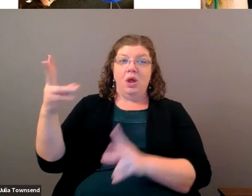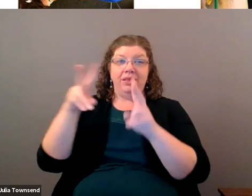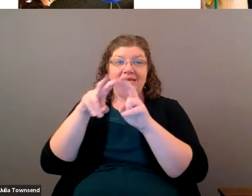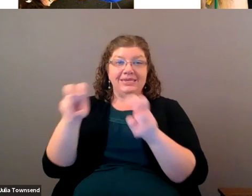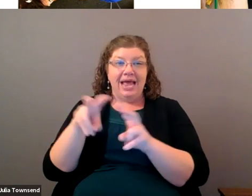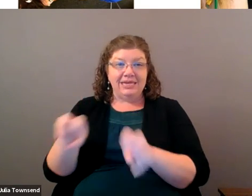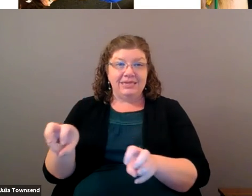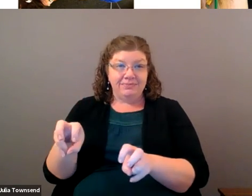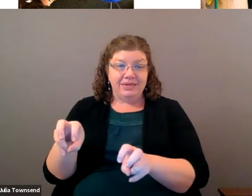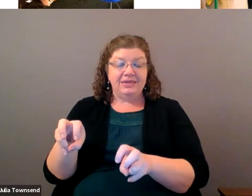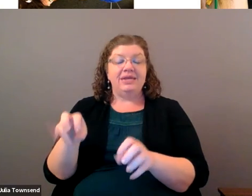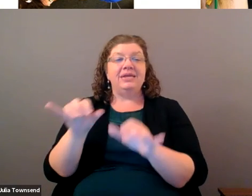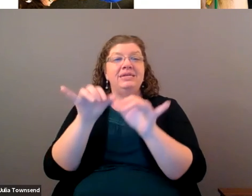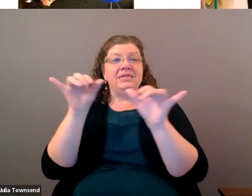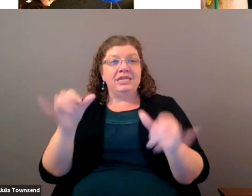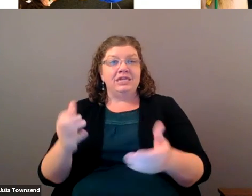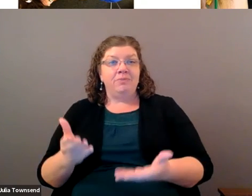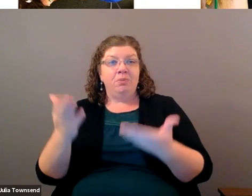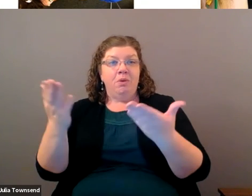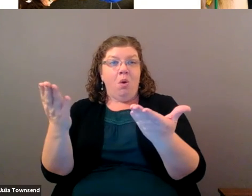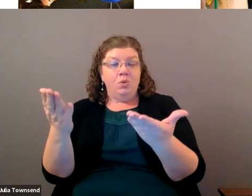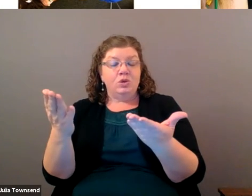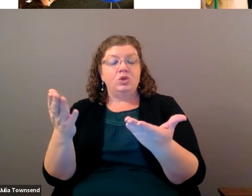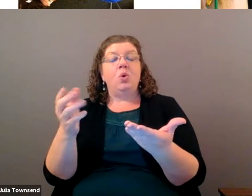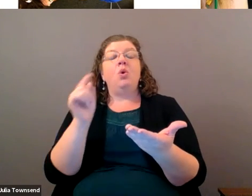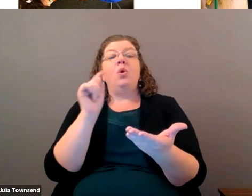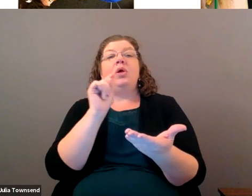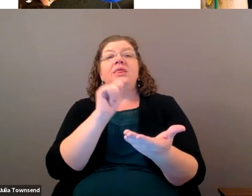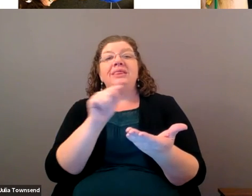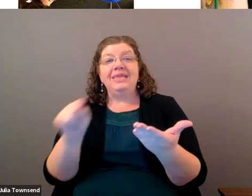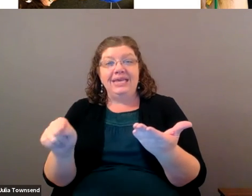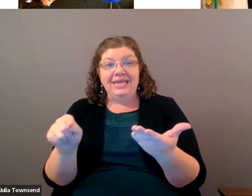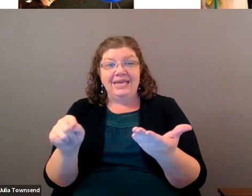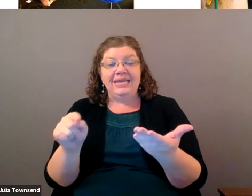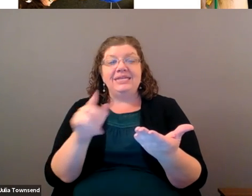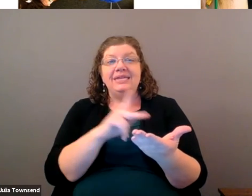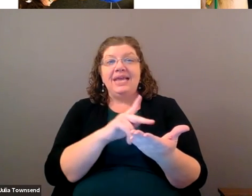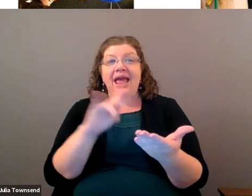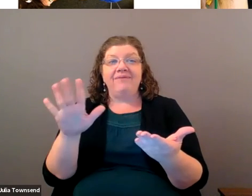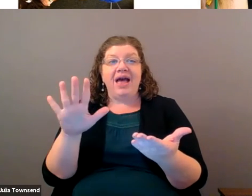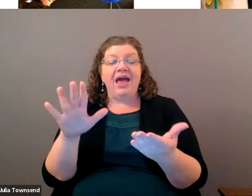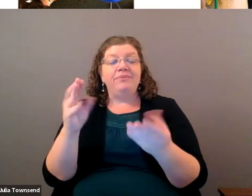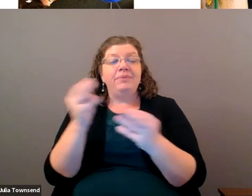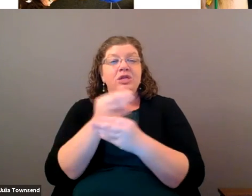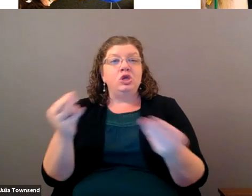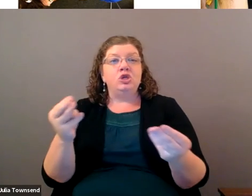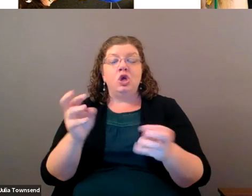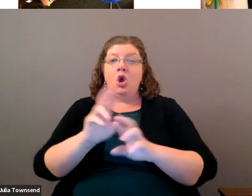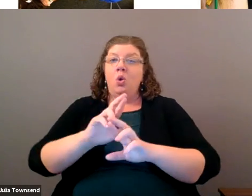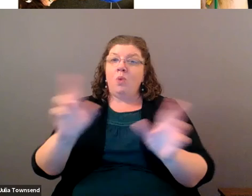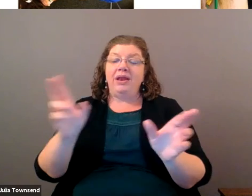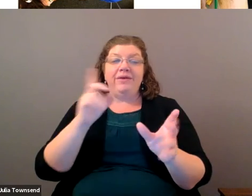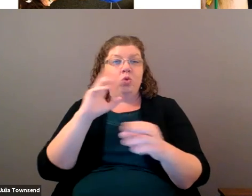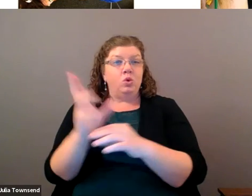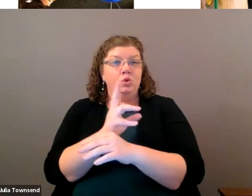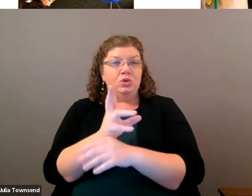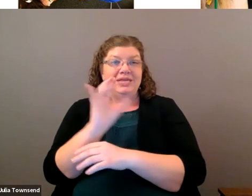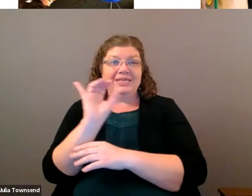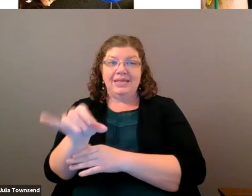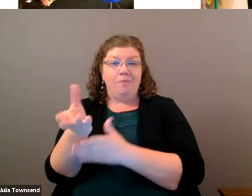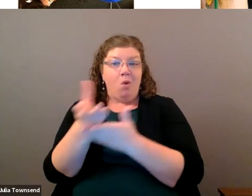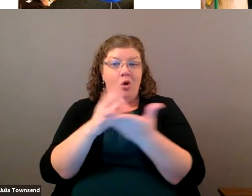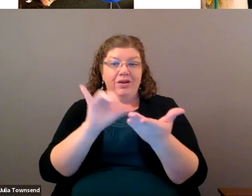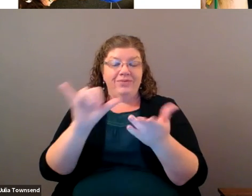del TK y del Kinder, estos materiales están ya listos para usarlos